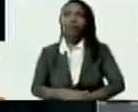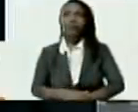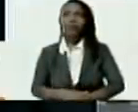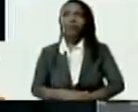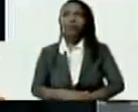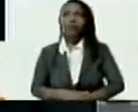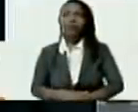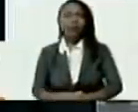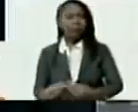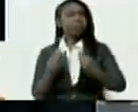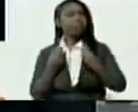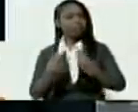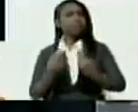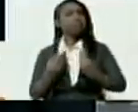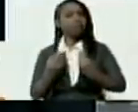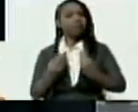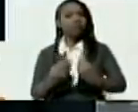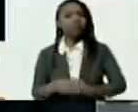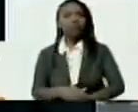para